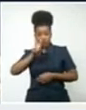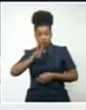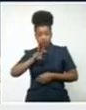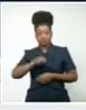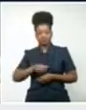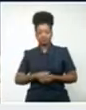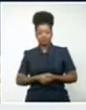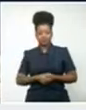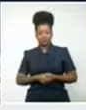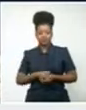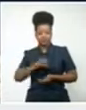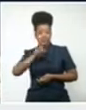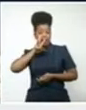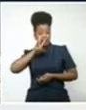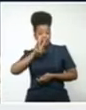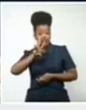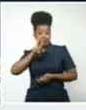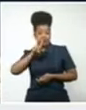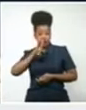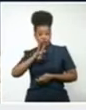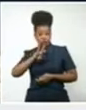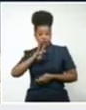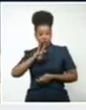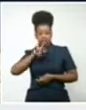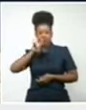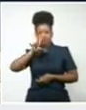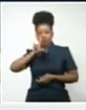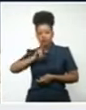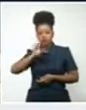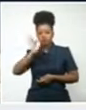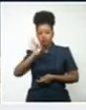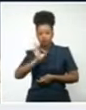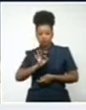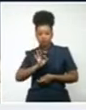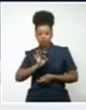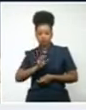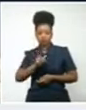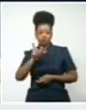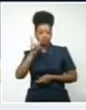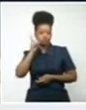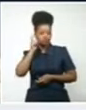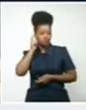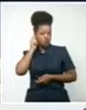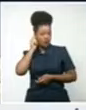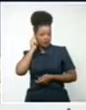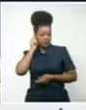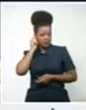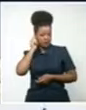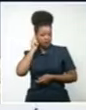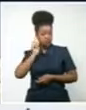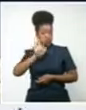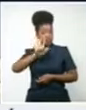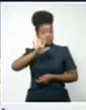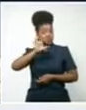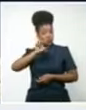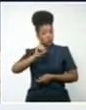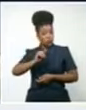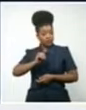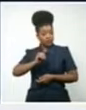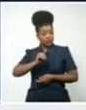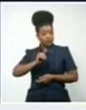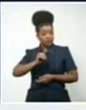32, o sea, el 39% son del sexo femenino. 50, o sea, el 61%,